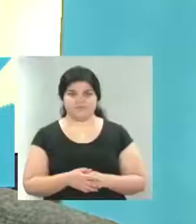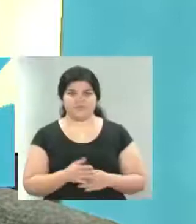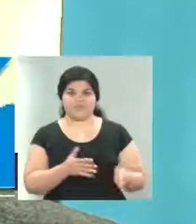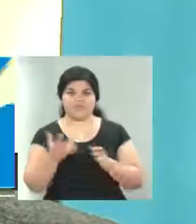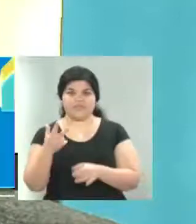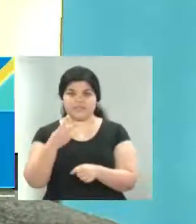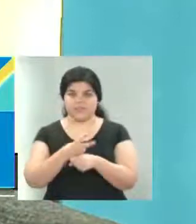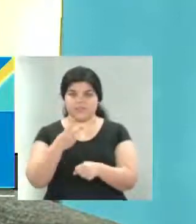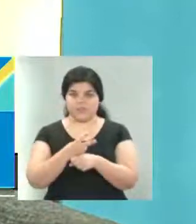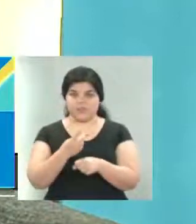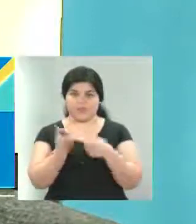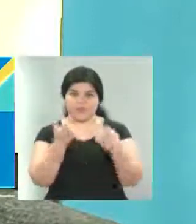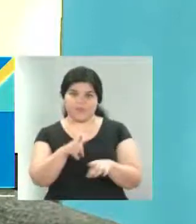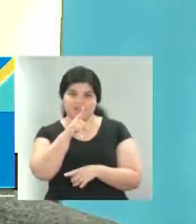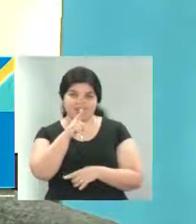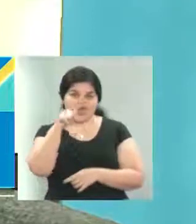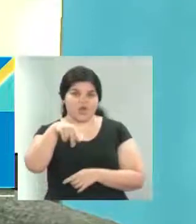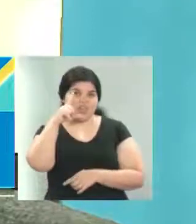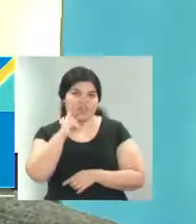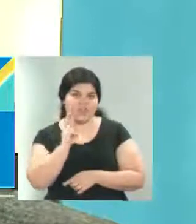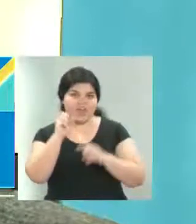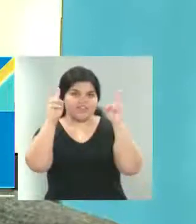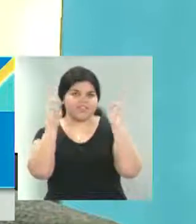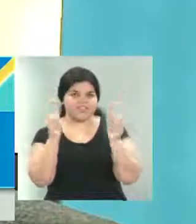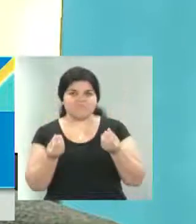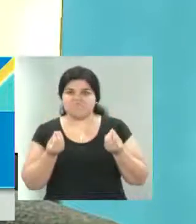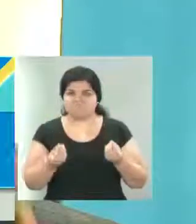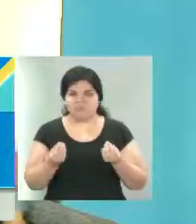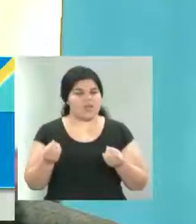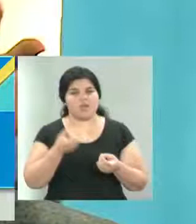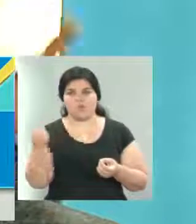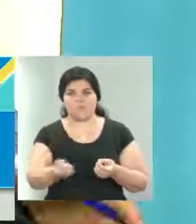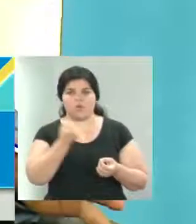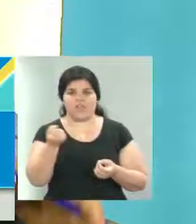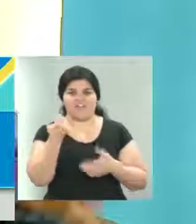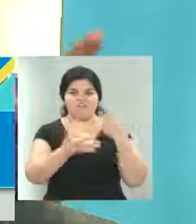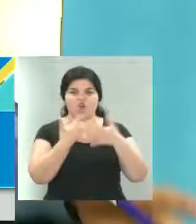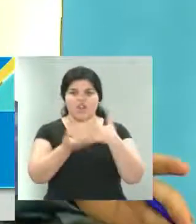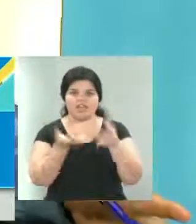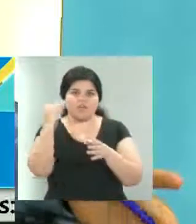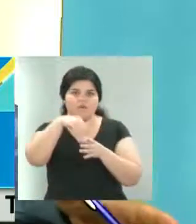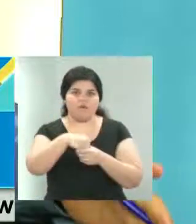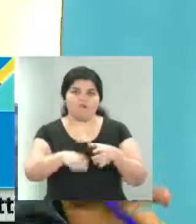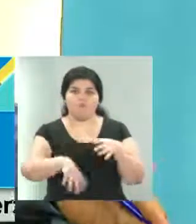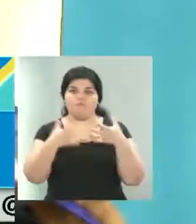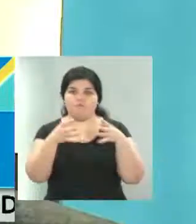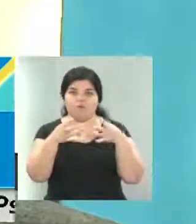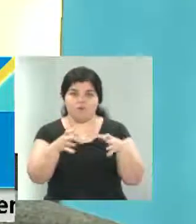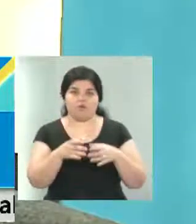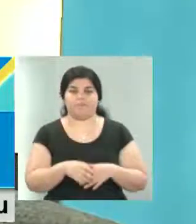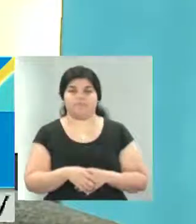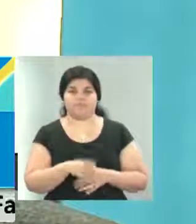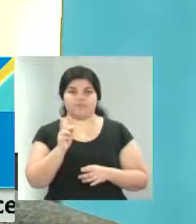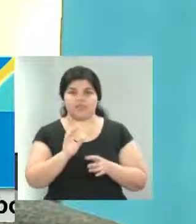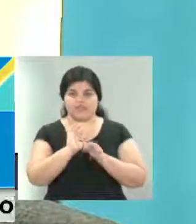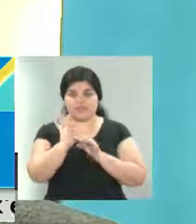Segundo bloque en distintos parecidos y hoy estamos hablando de un tema que es sumamente coyuntural, la violencia en el fútbol. Los hechos que ocurrieron en las